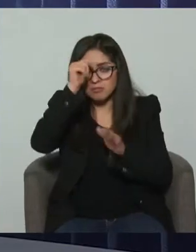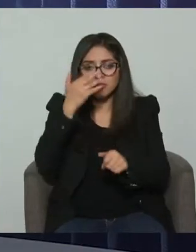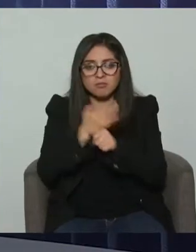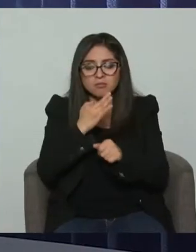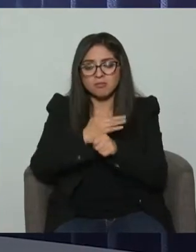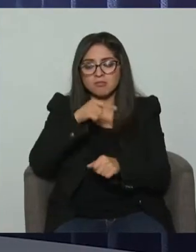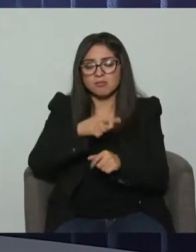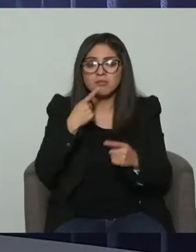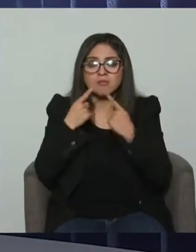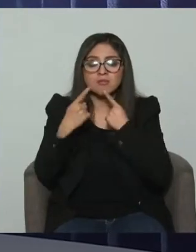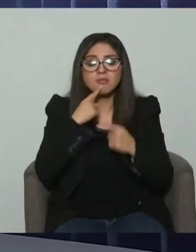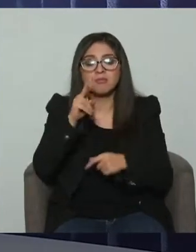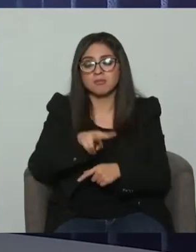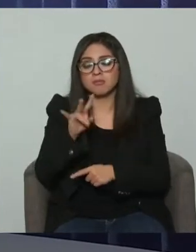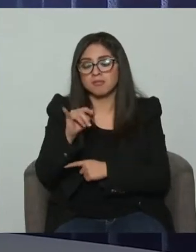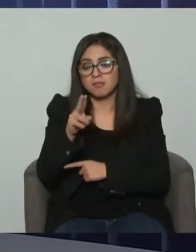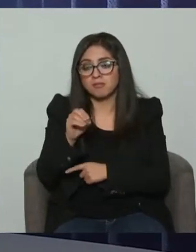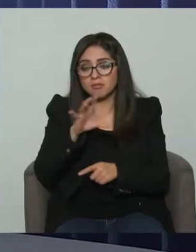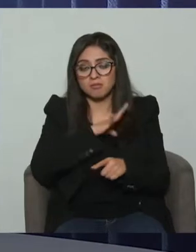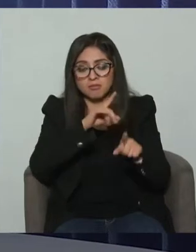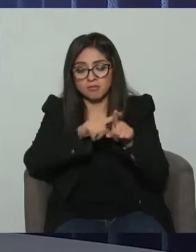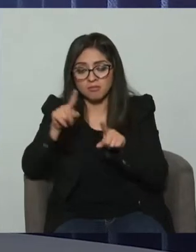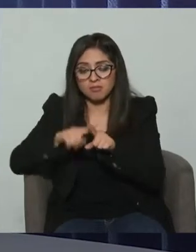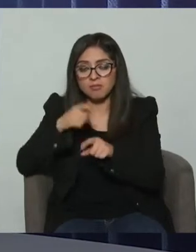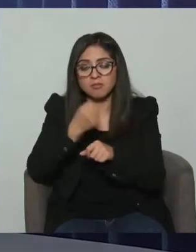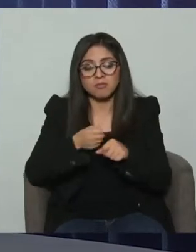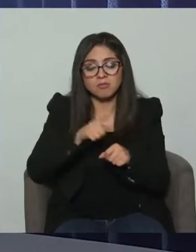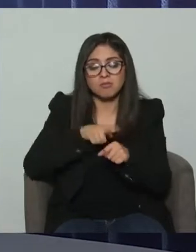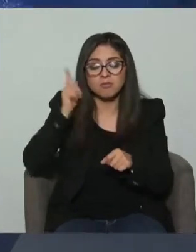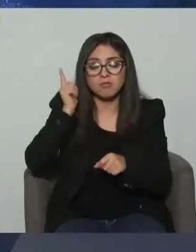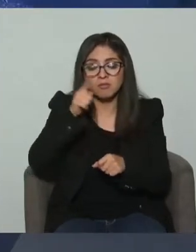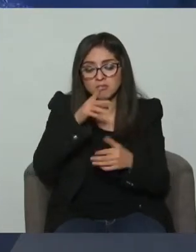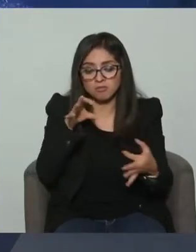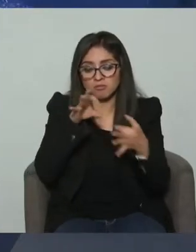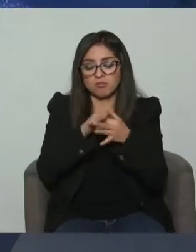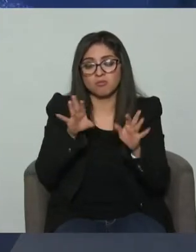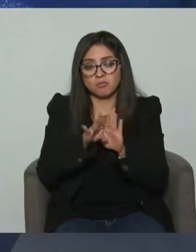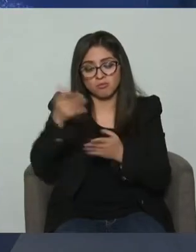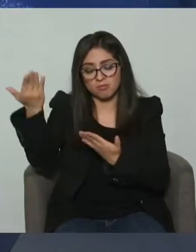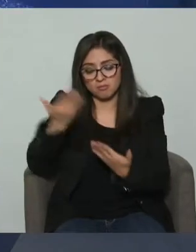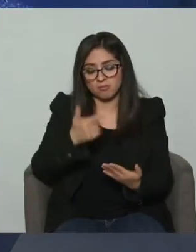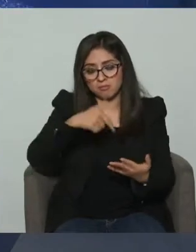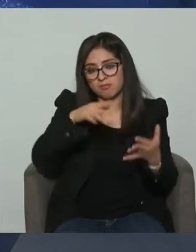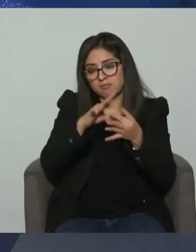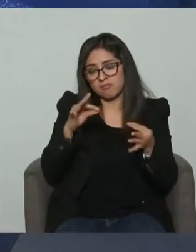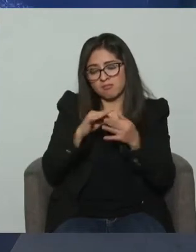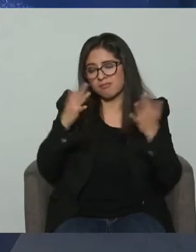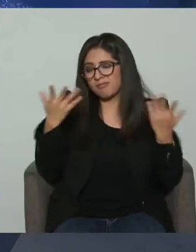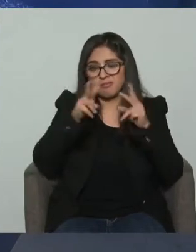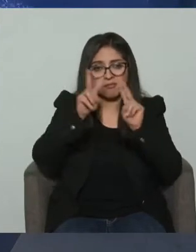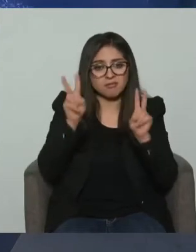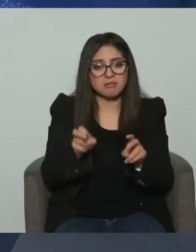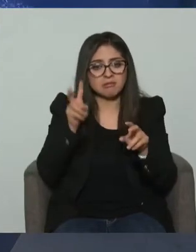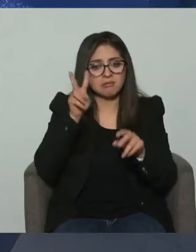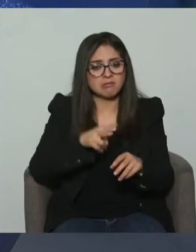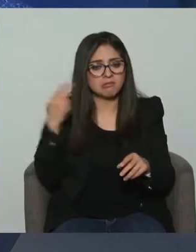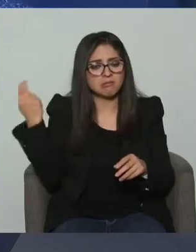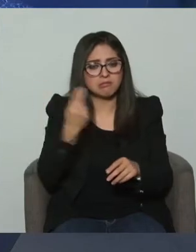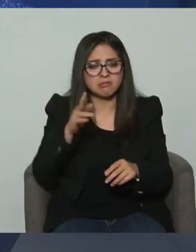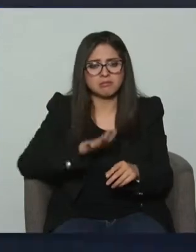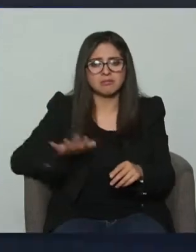¿no? Y podamos hacernos responsables y el Estado sobre esto que está ocurriendo con las niñas y la adolescencia. Claro que sí, un